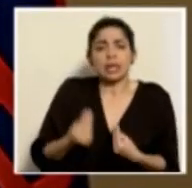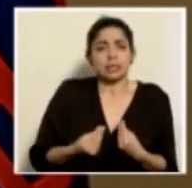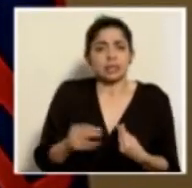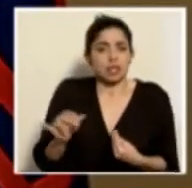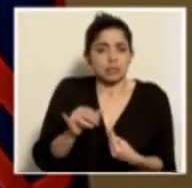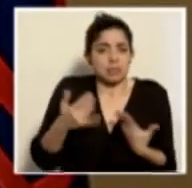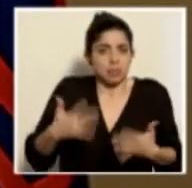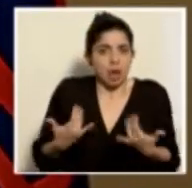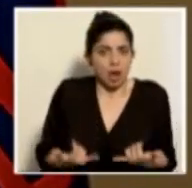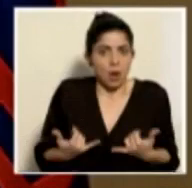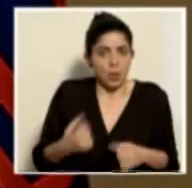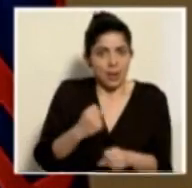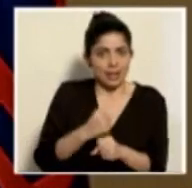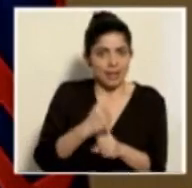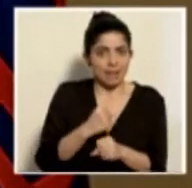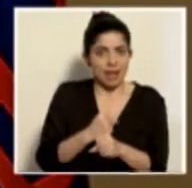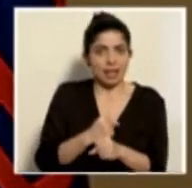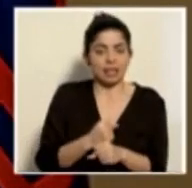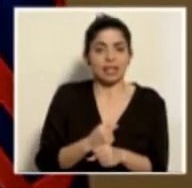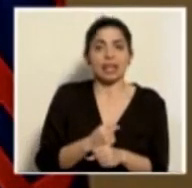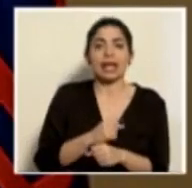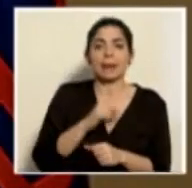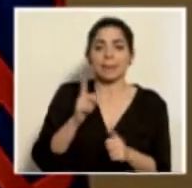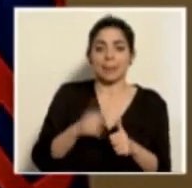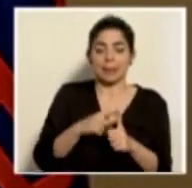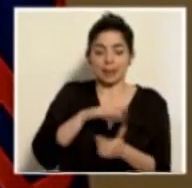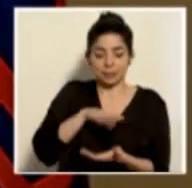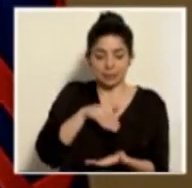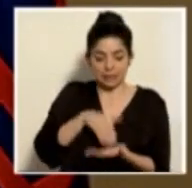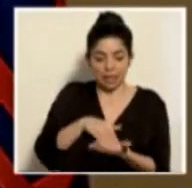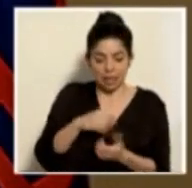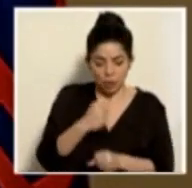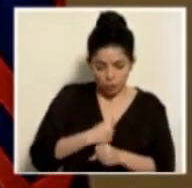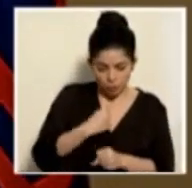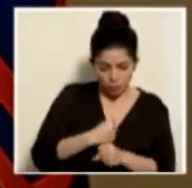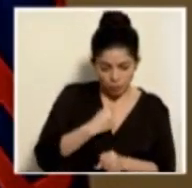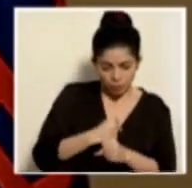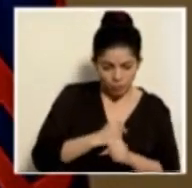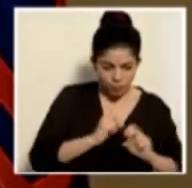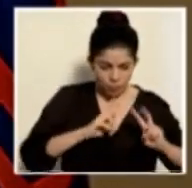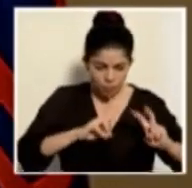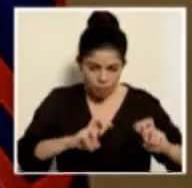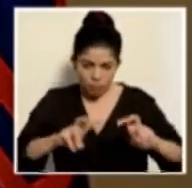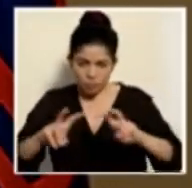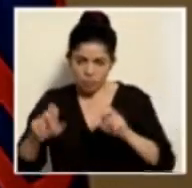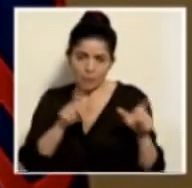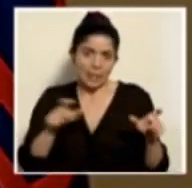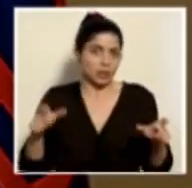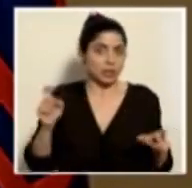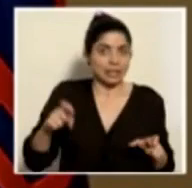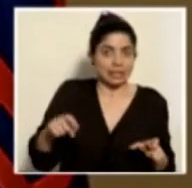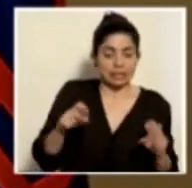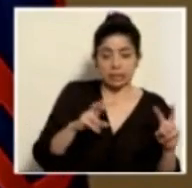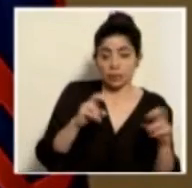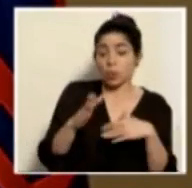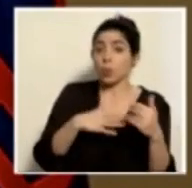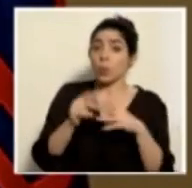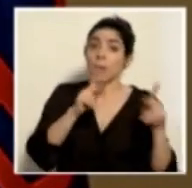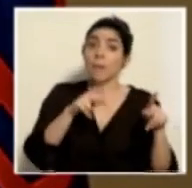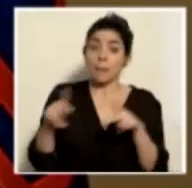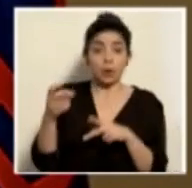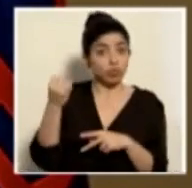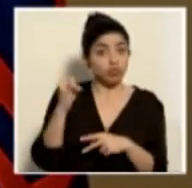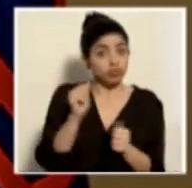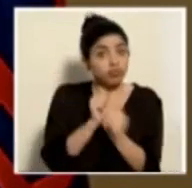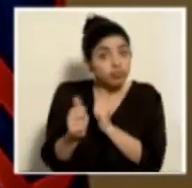estamos haciendo, que es un modelo centralizado. Se testean los que hay que testear. O sea, toda persona que